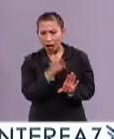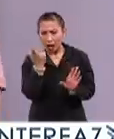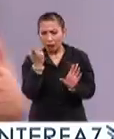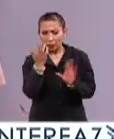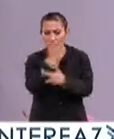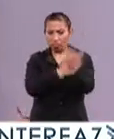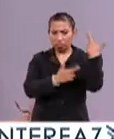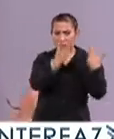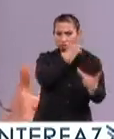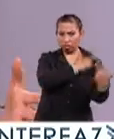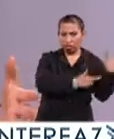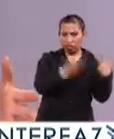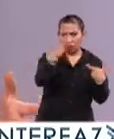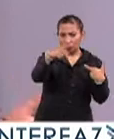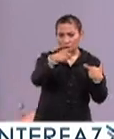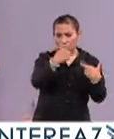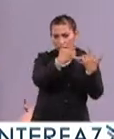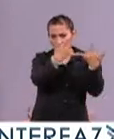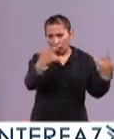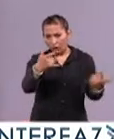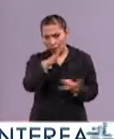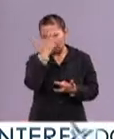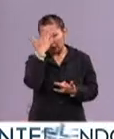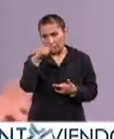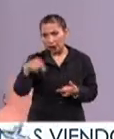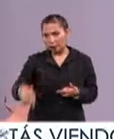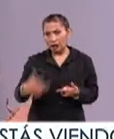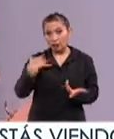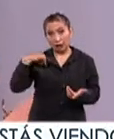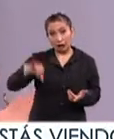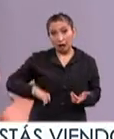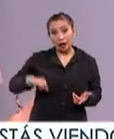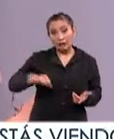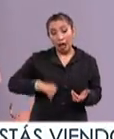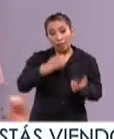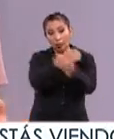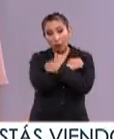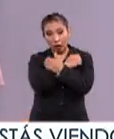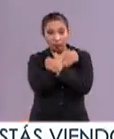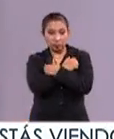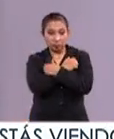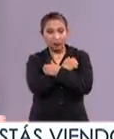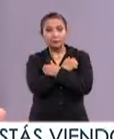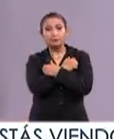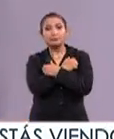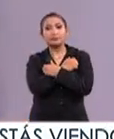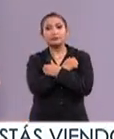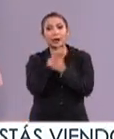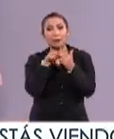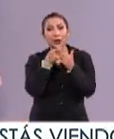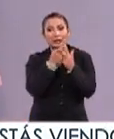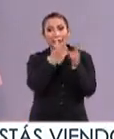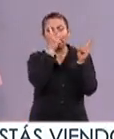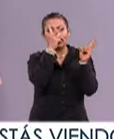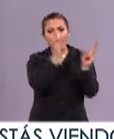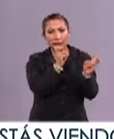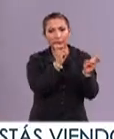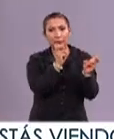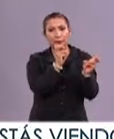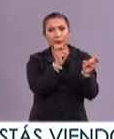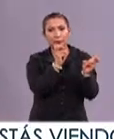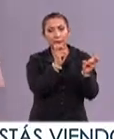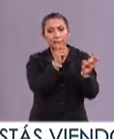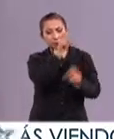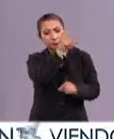viaje retrospectivo de tu carrera. Como sabes, aquí pues nos interesa mucho la educación y bueno, partiendo de este tema de